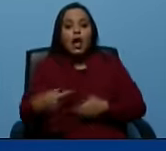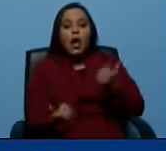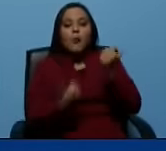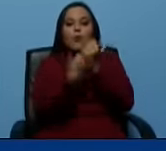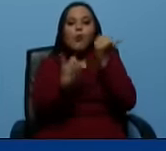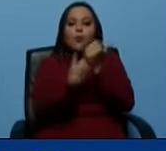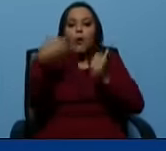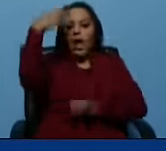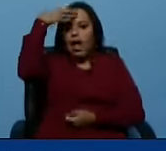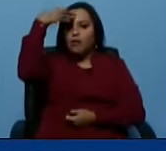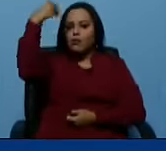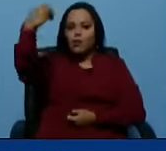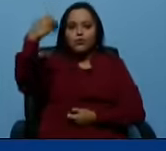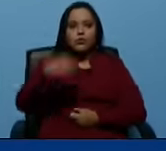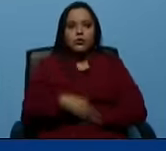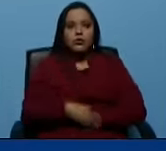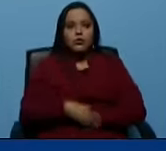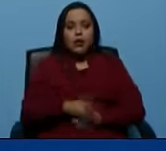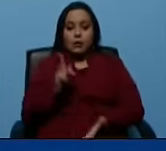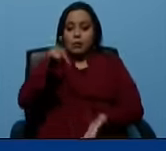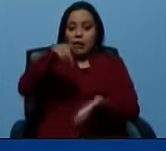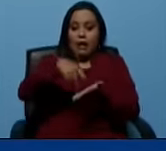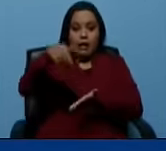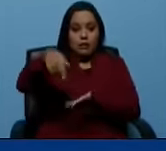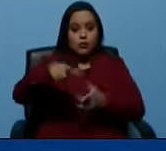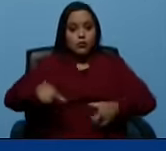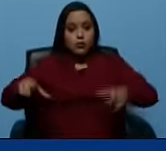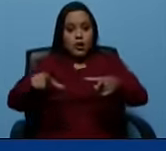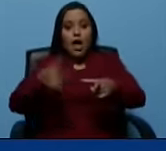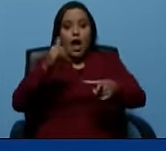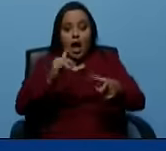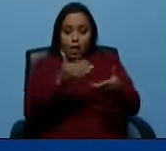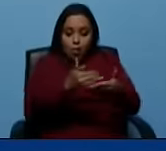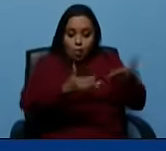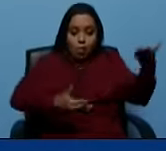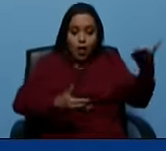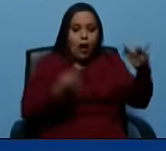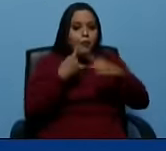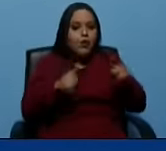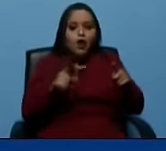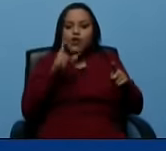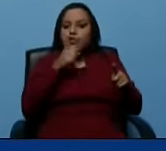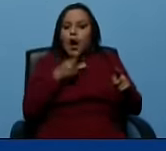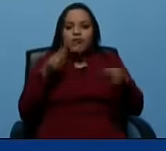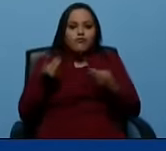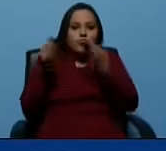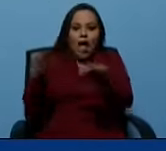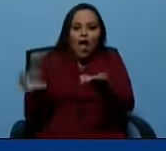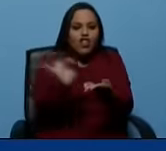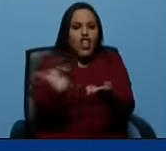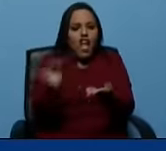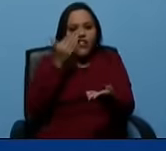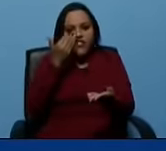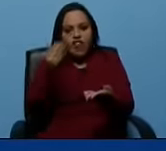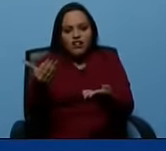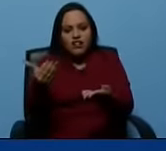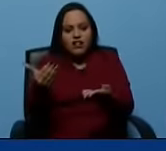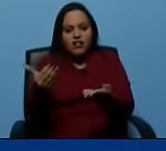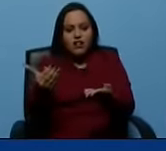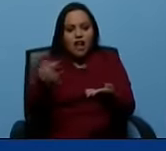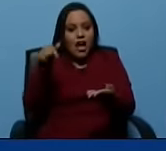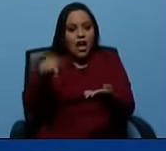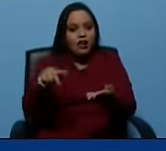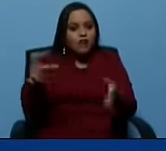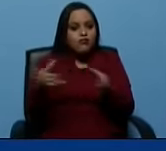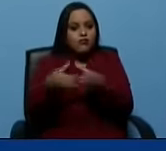Edmundo González se presentaron hasta acá? Ellos tienen las actas, pero no las consignaron ante este